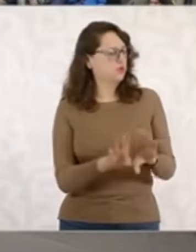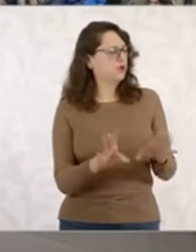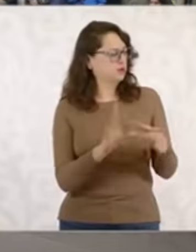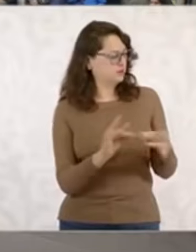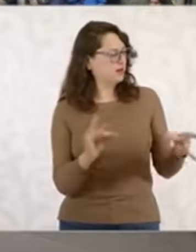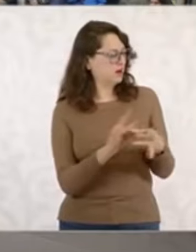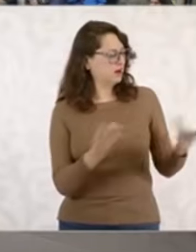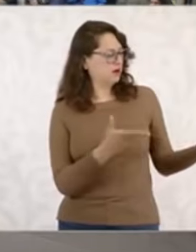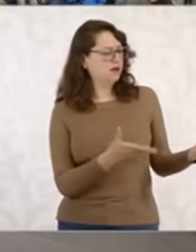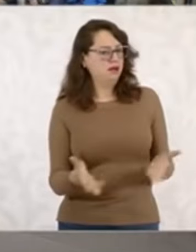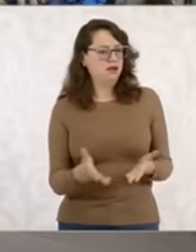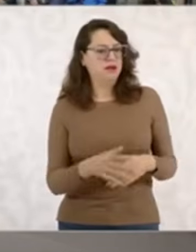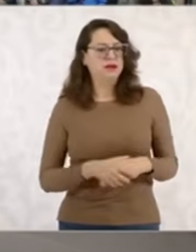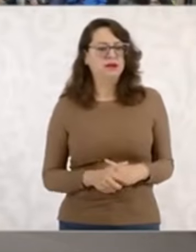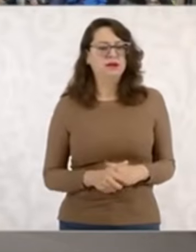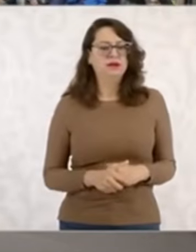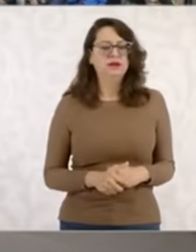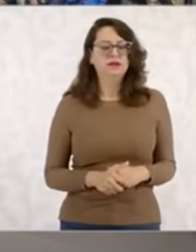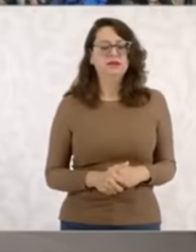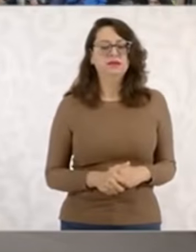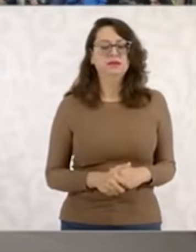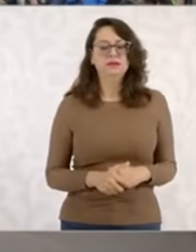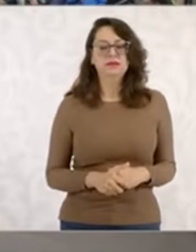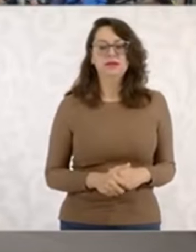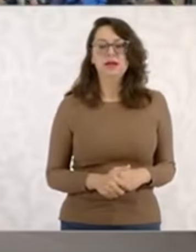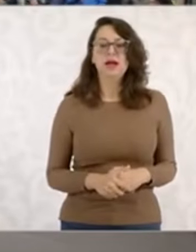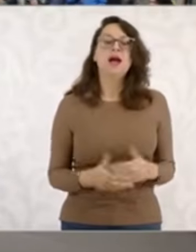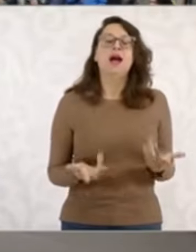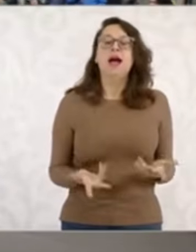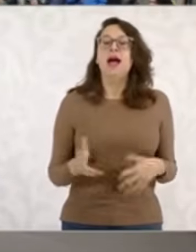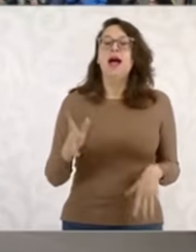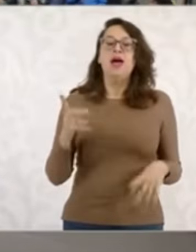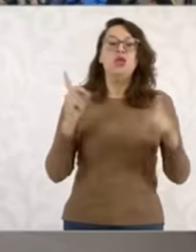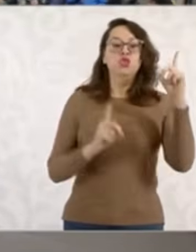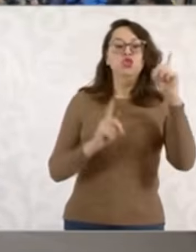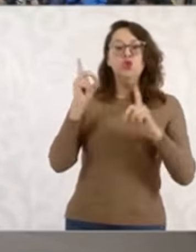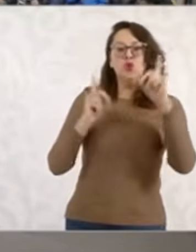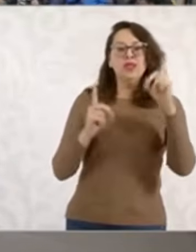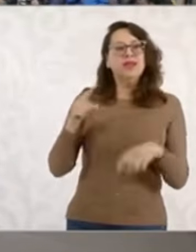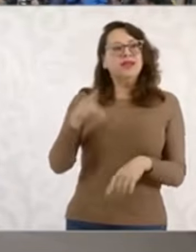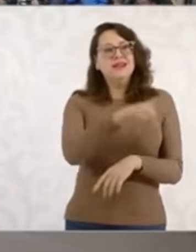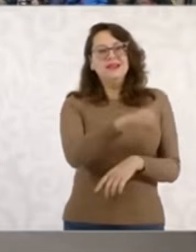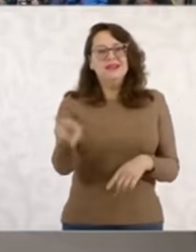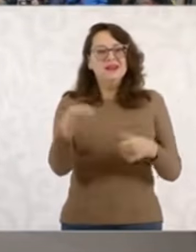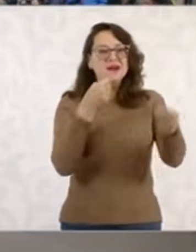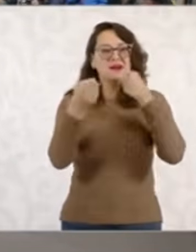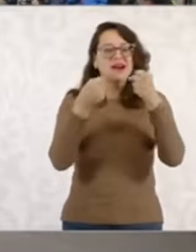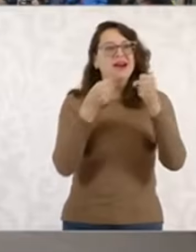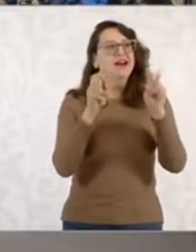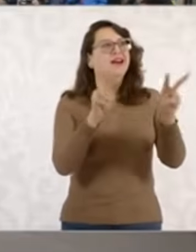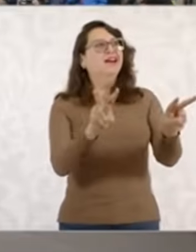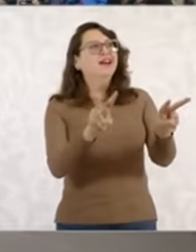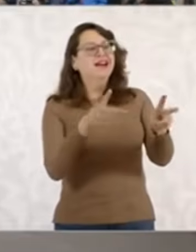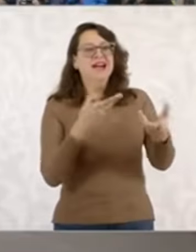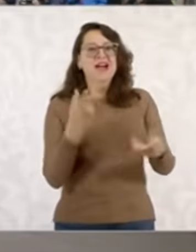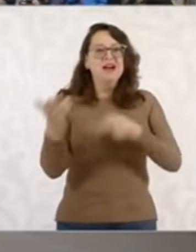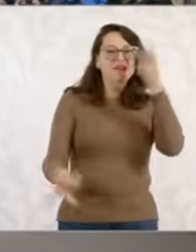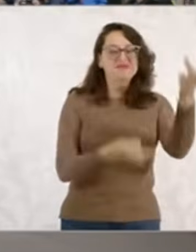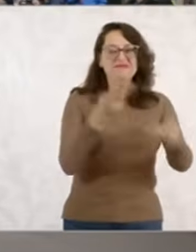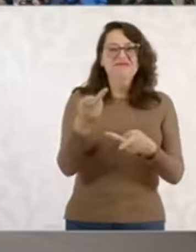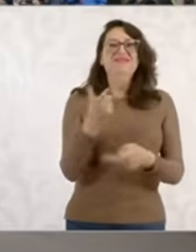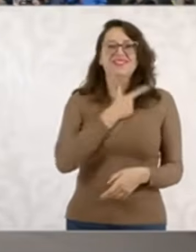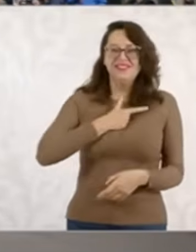Vivienda para el Bienestar. Sí, hay muchas dudas. Me gusta la reacción de ustedes porque hemos